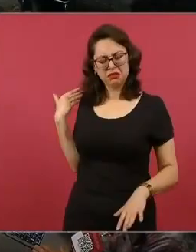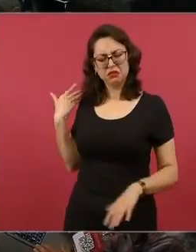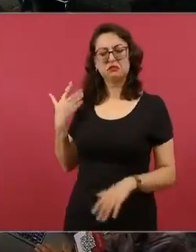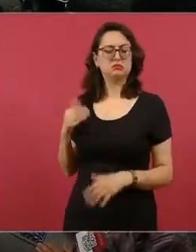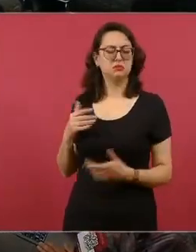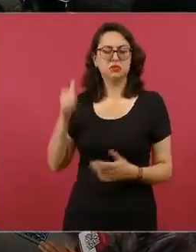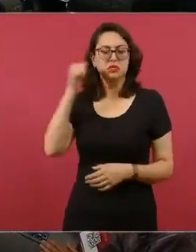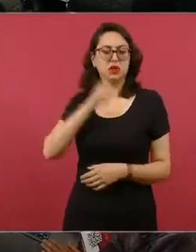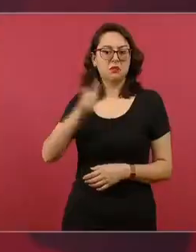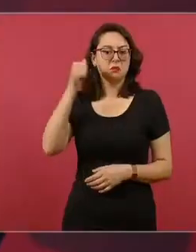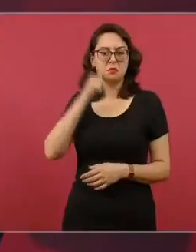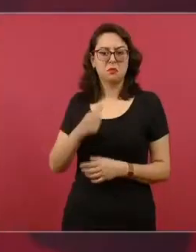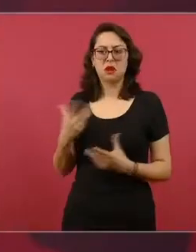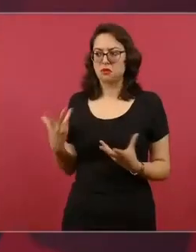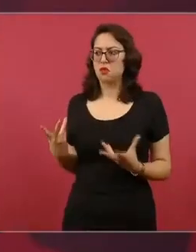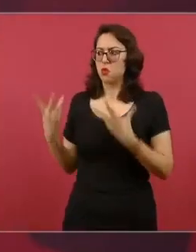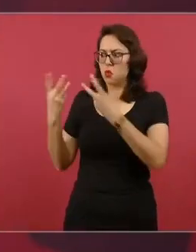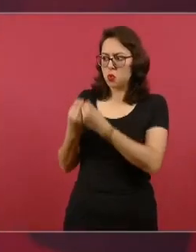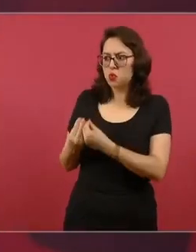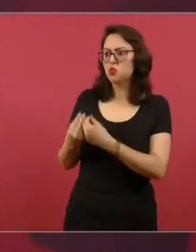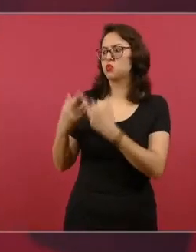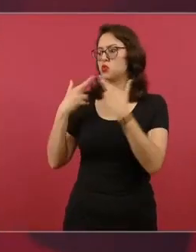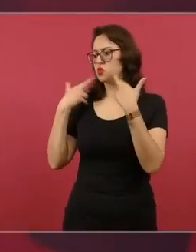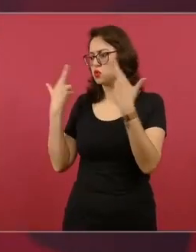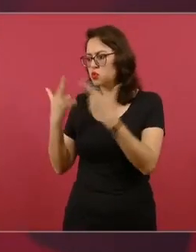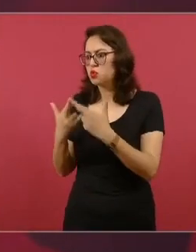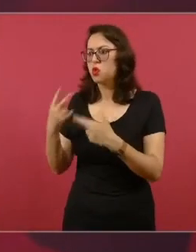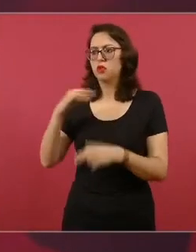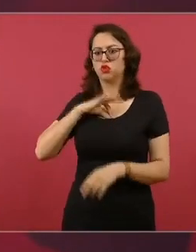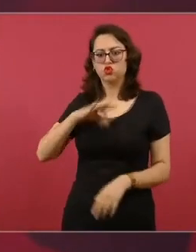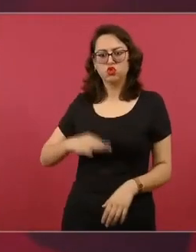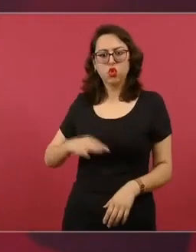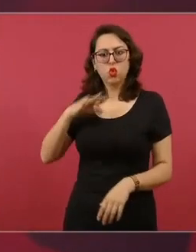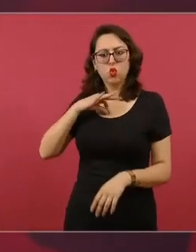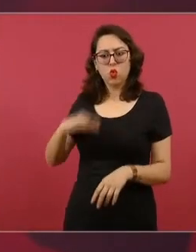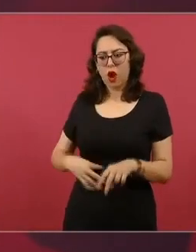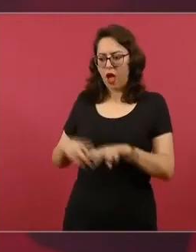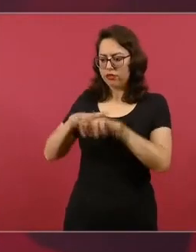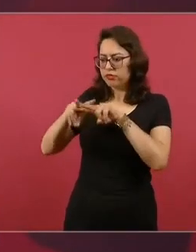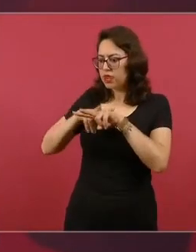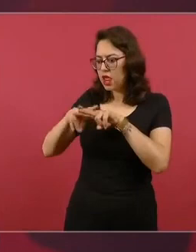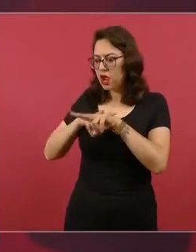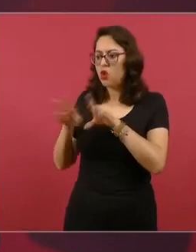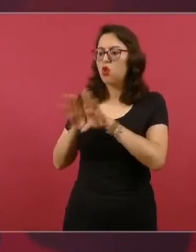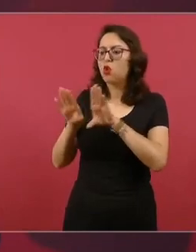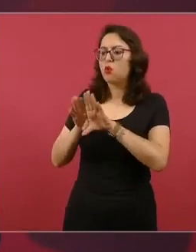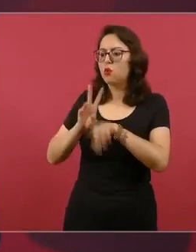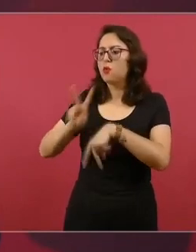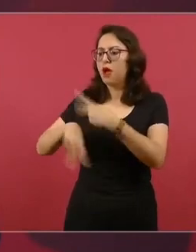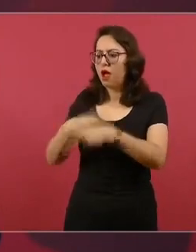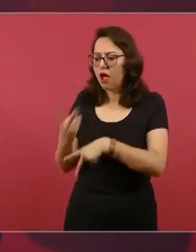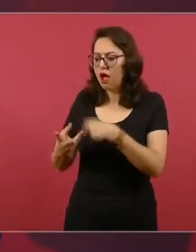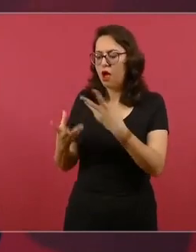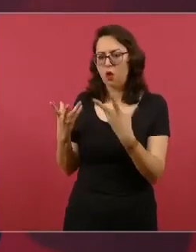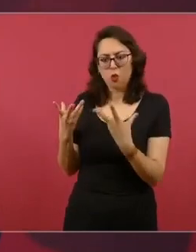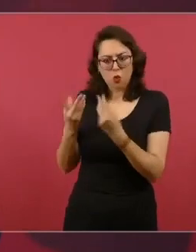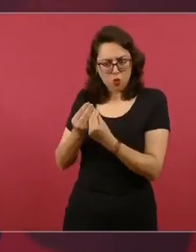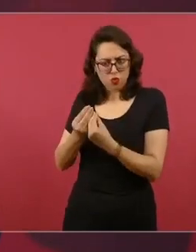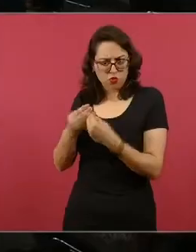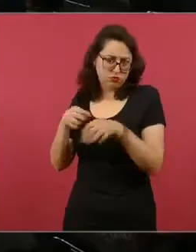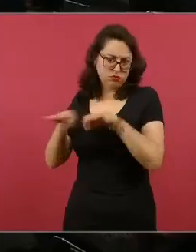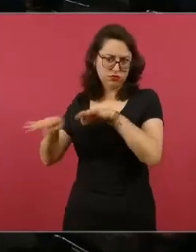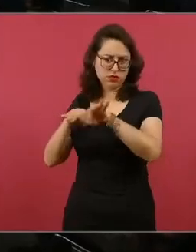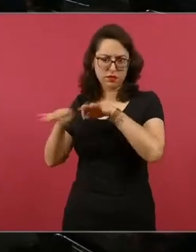juntos obras como la del tren Toluca a la Ciudad de México, todo lo que tiene que